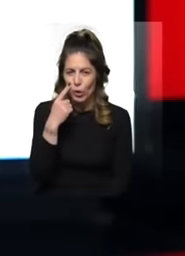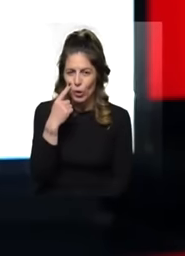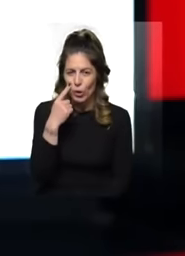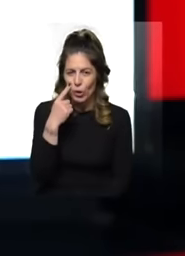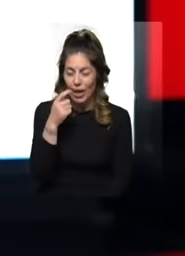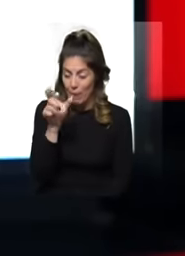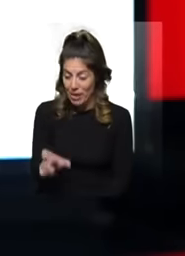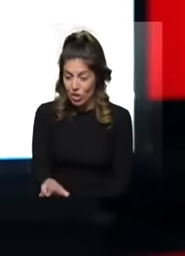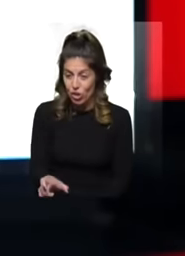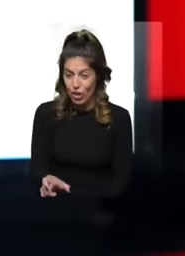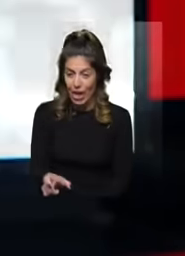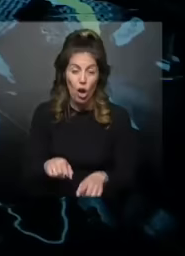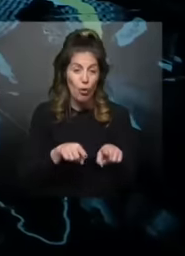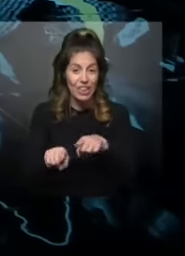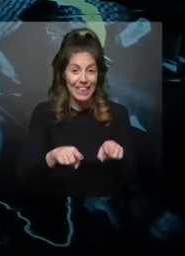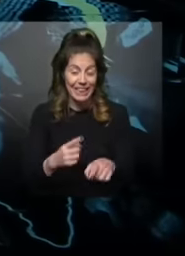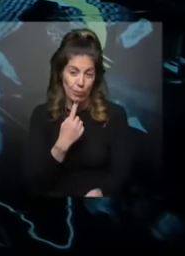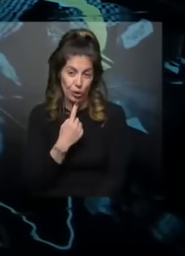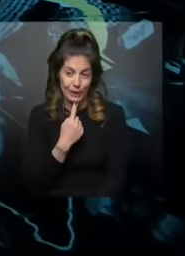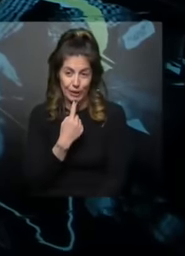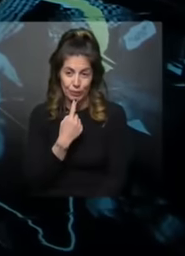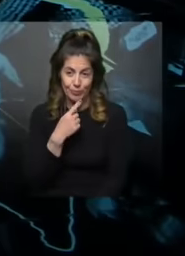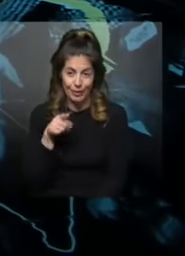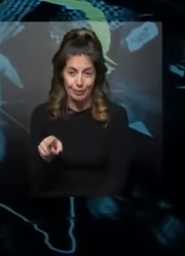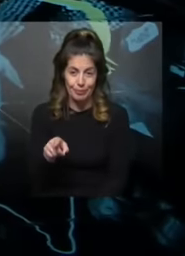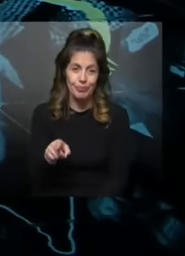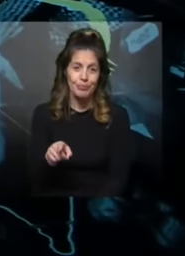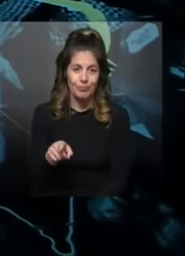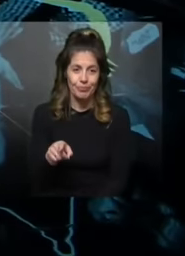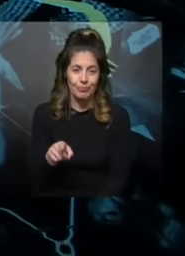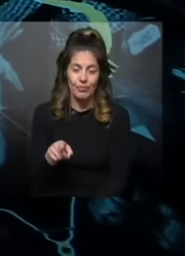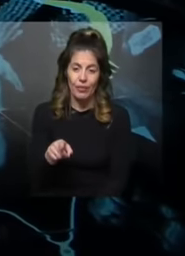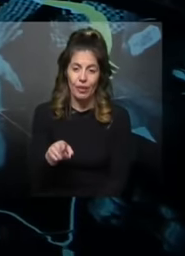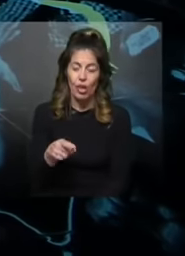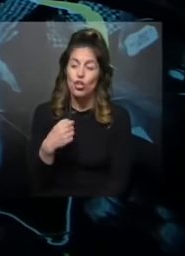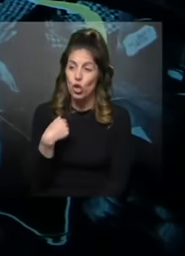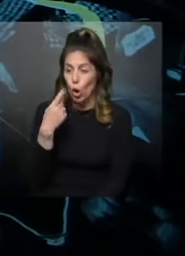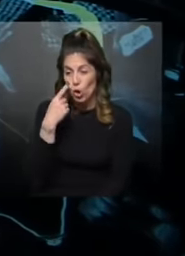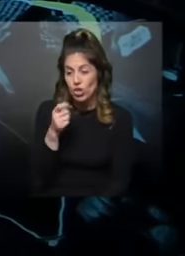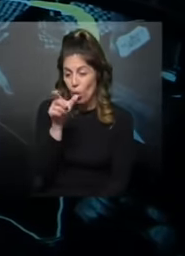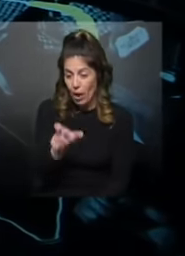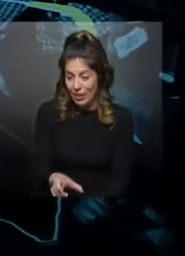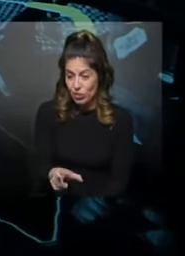en persona como dirigente político. Claro. Claro. Entonces, yo conocí a un tipo